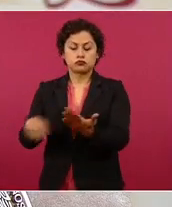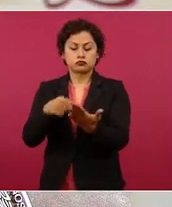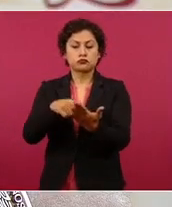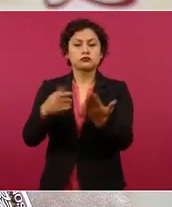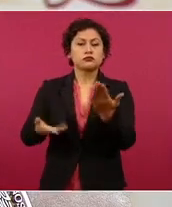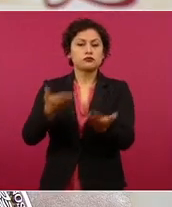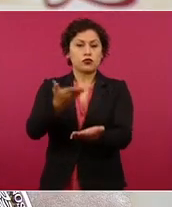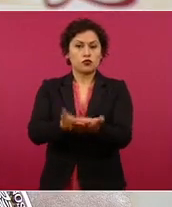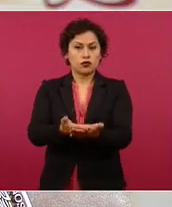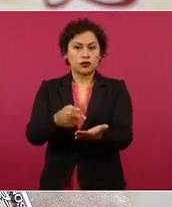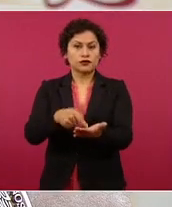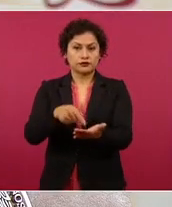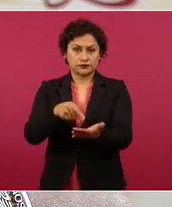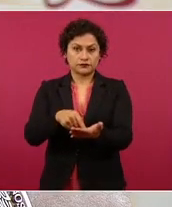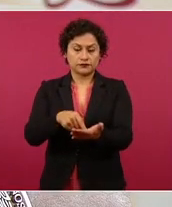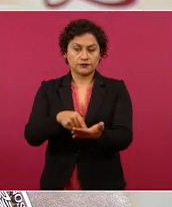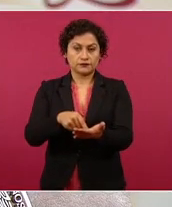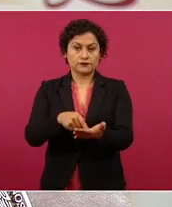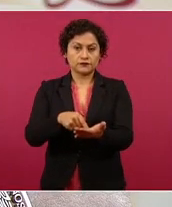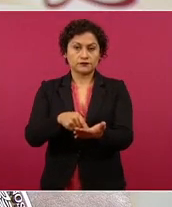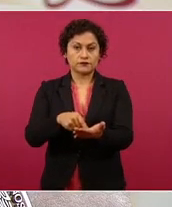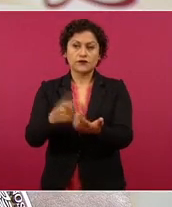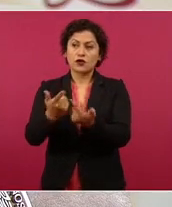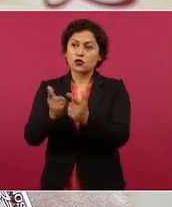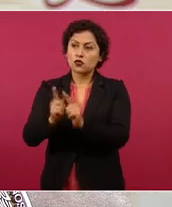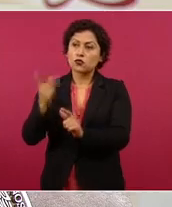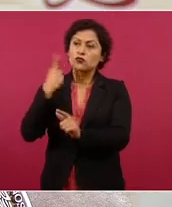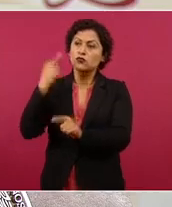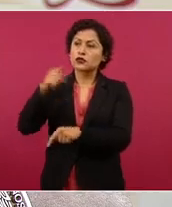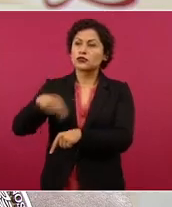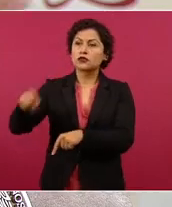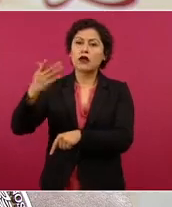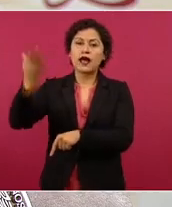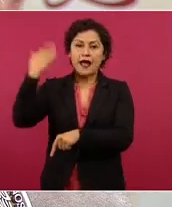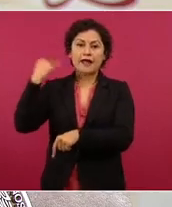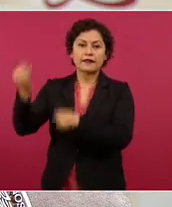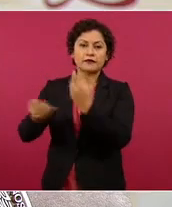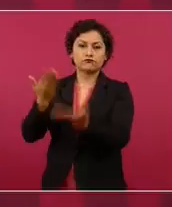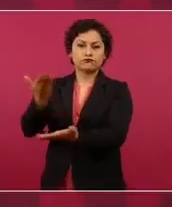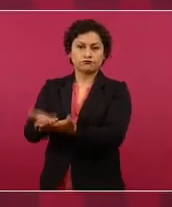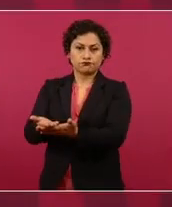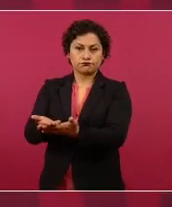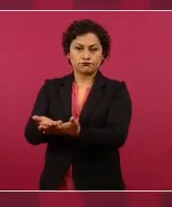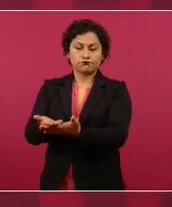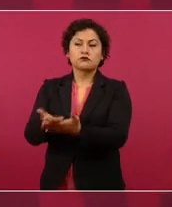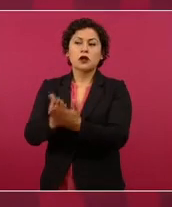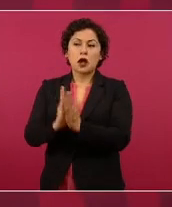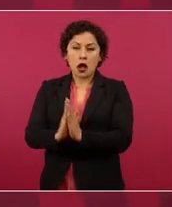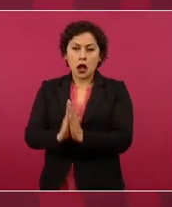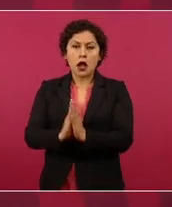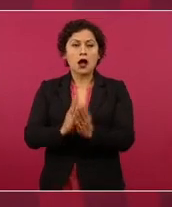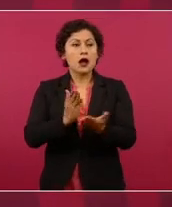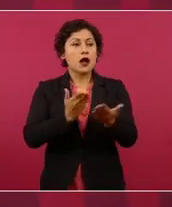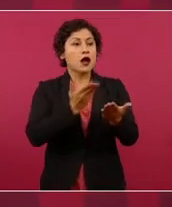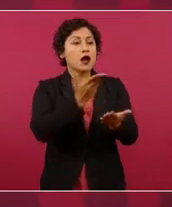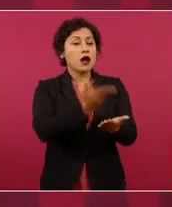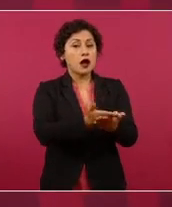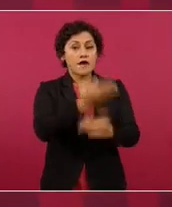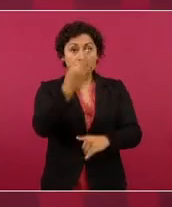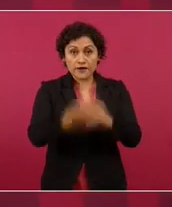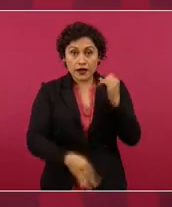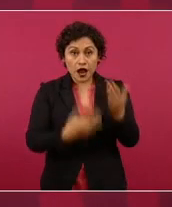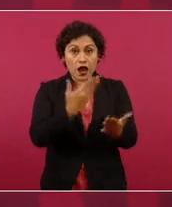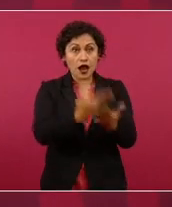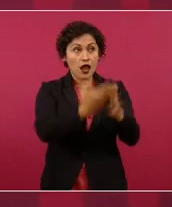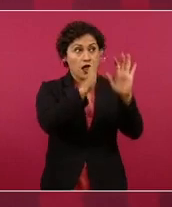sí habían presentado partidos políticos, y por un error se les fue en el dictamen final, así